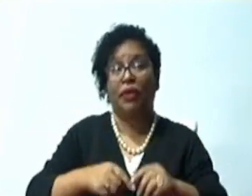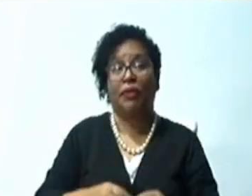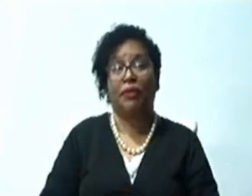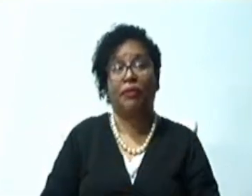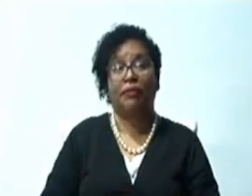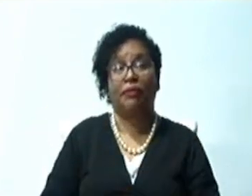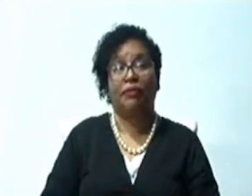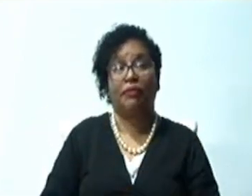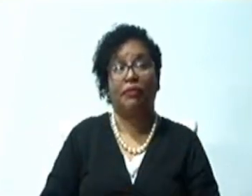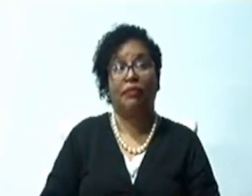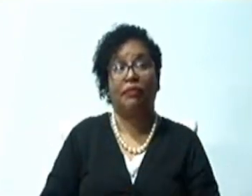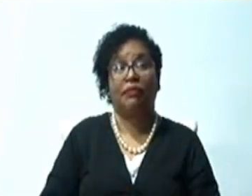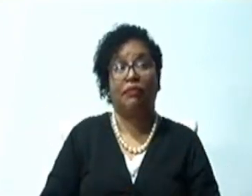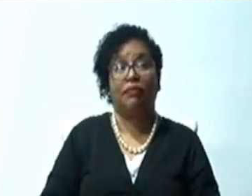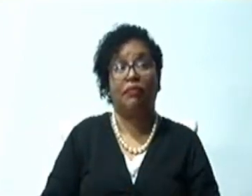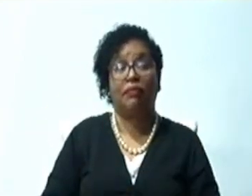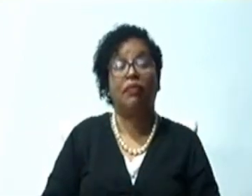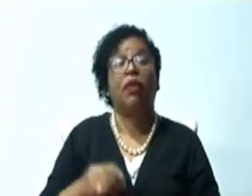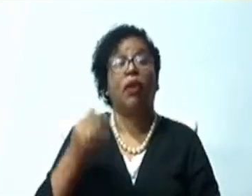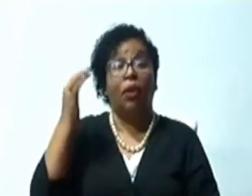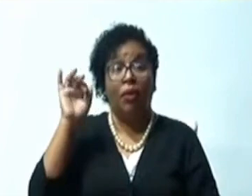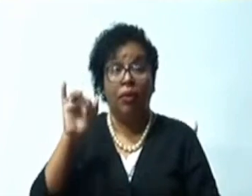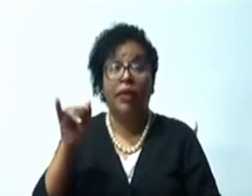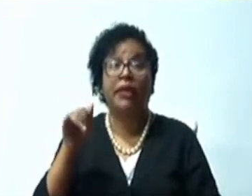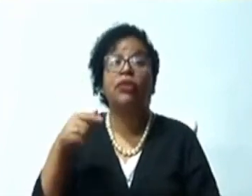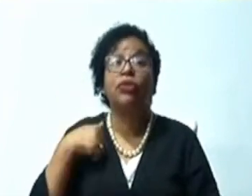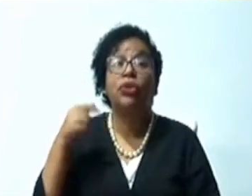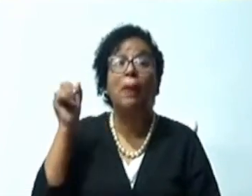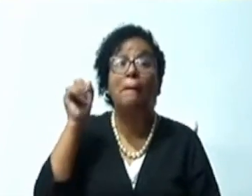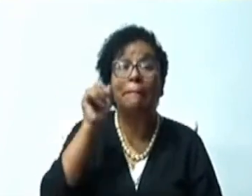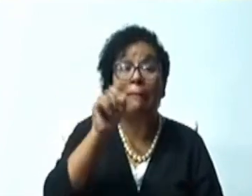Por eso he recurrido a los expertos